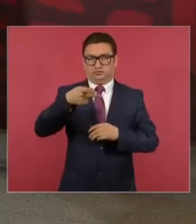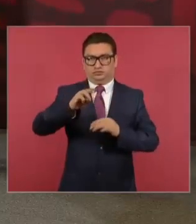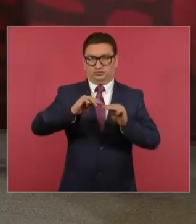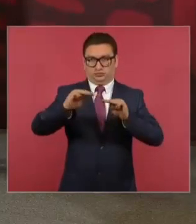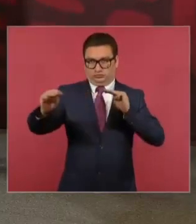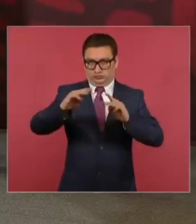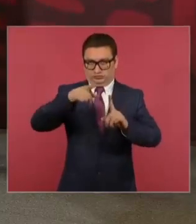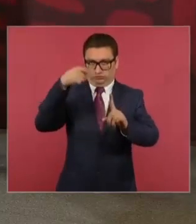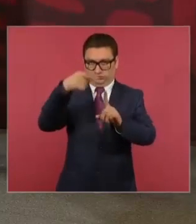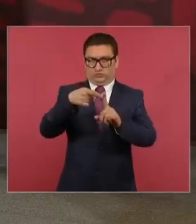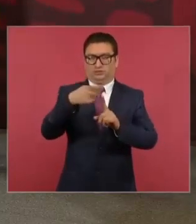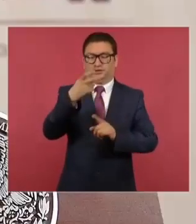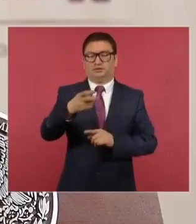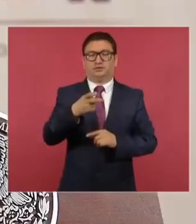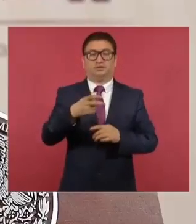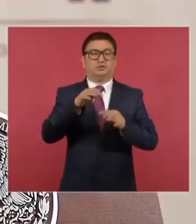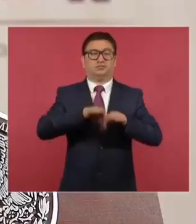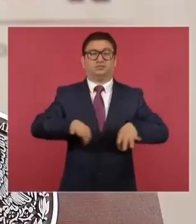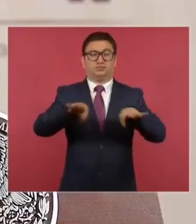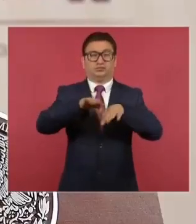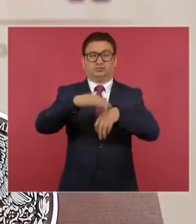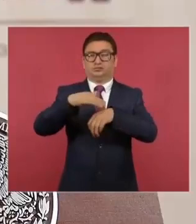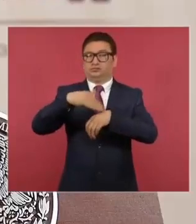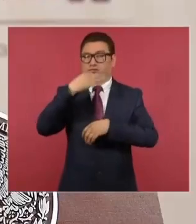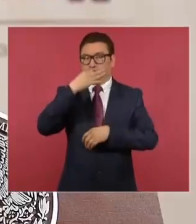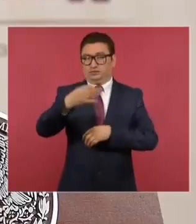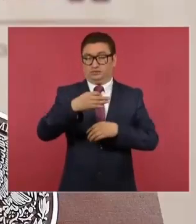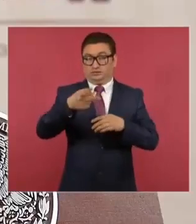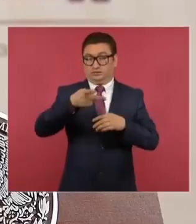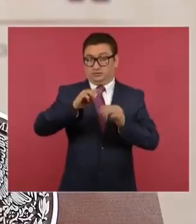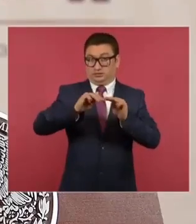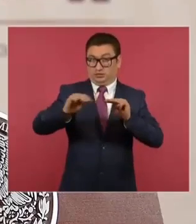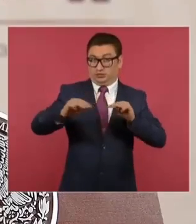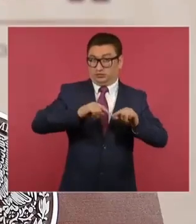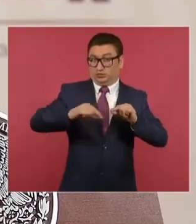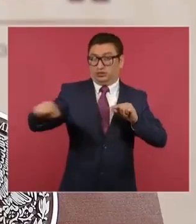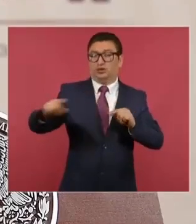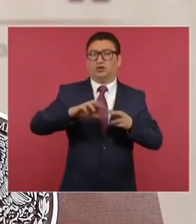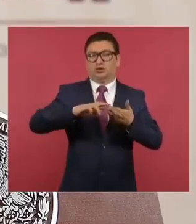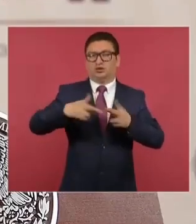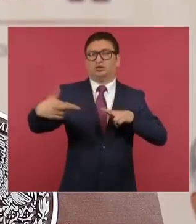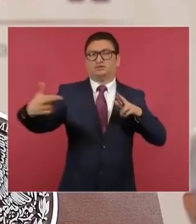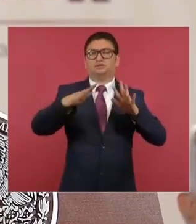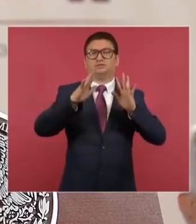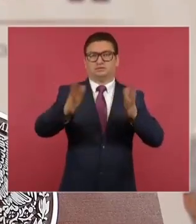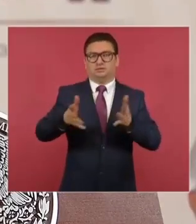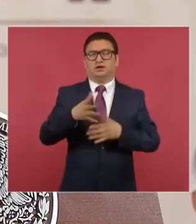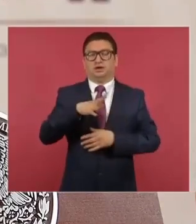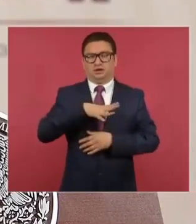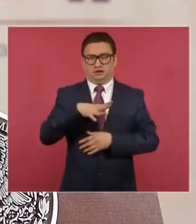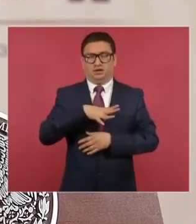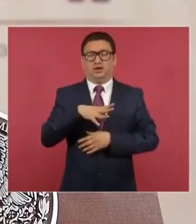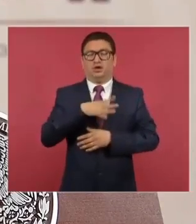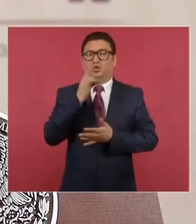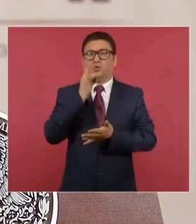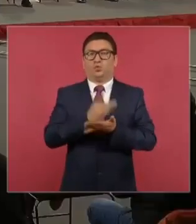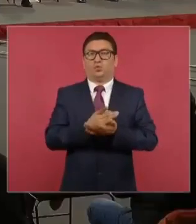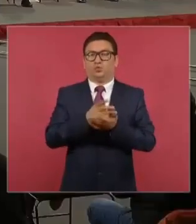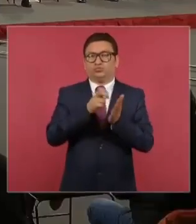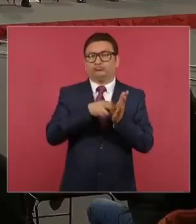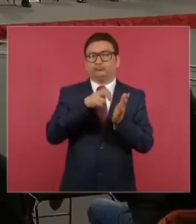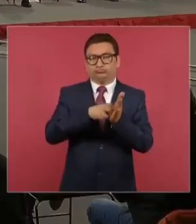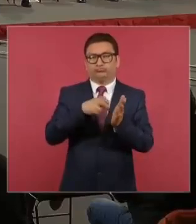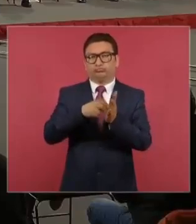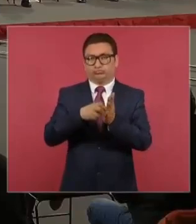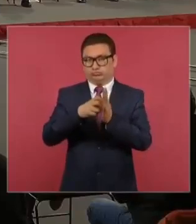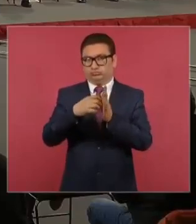muy importante mencionar que muchos de estos kilómetros ya están instalados, solo falta corregir